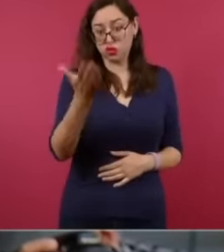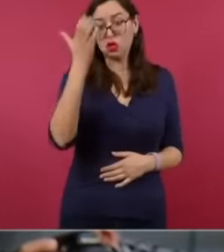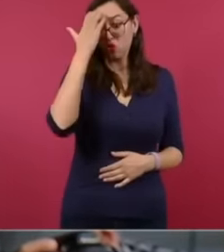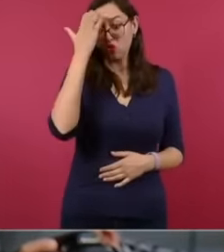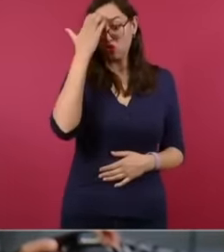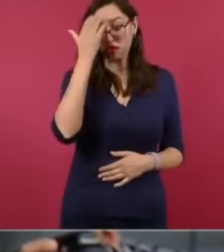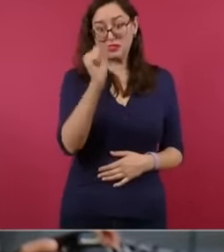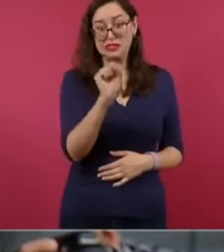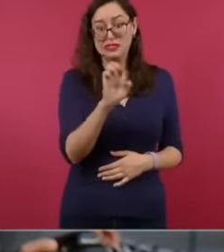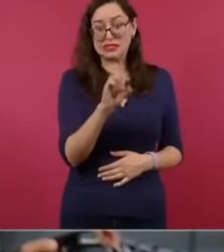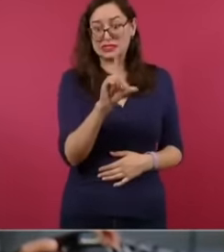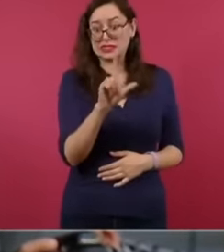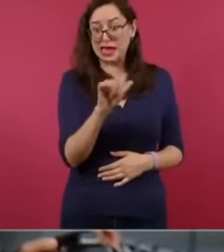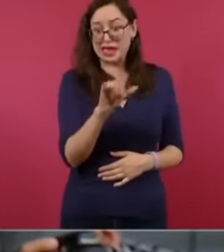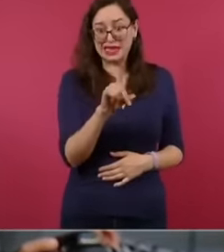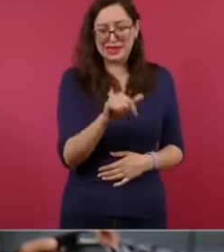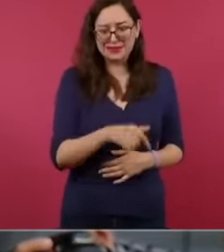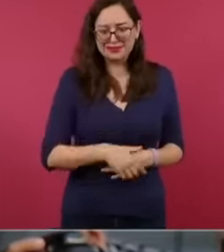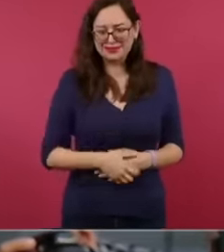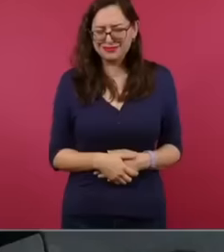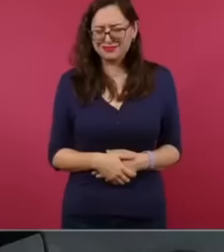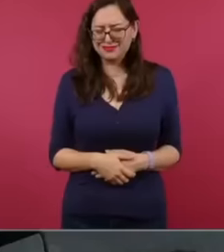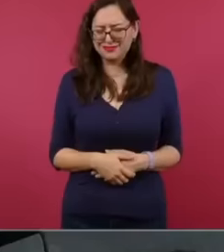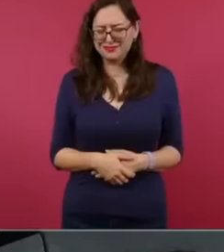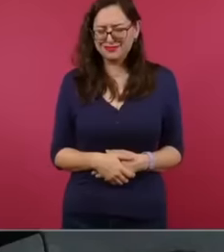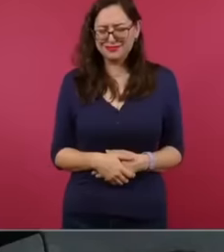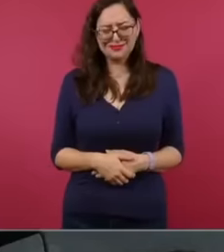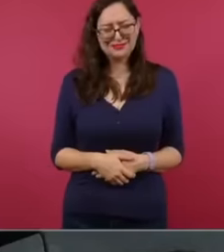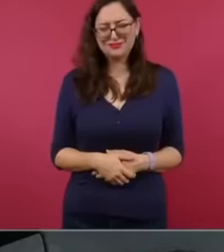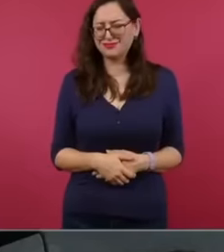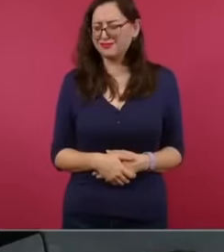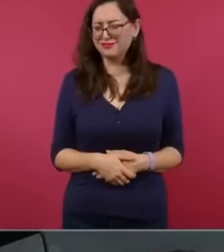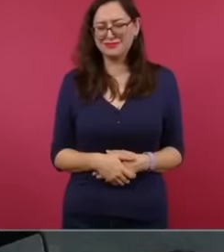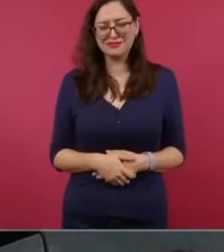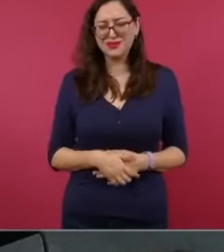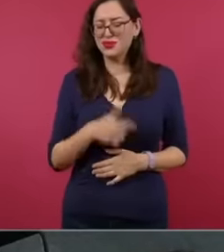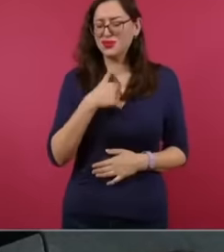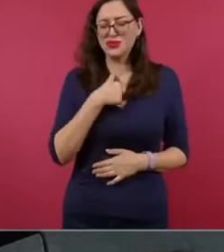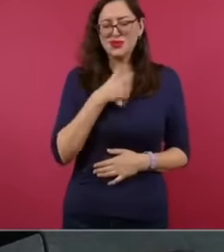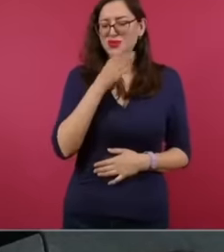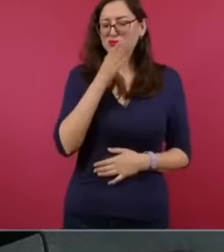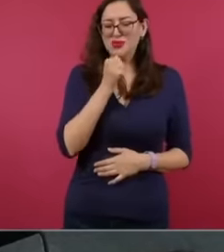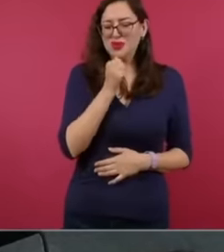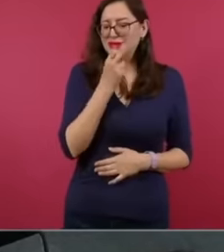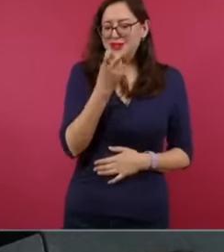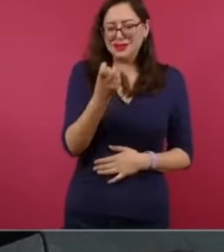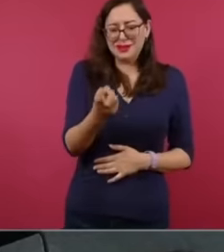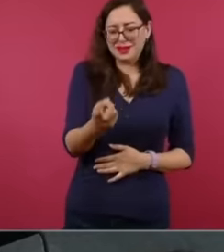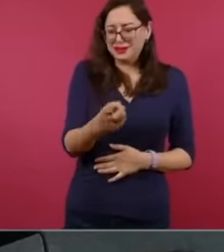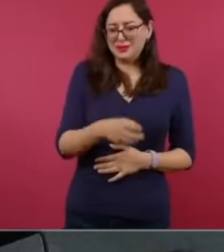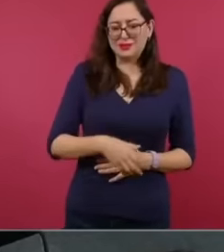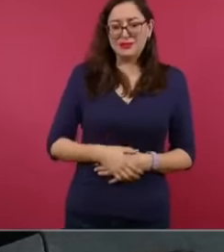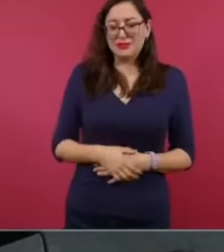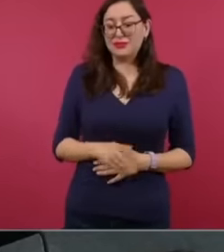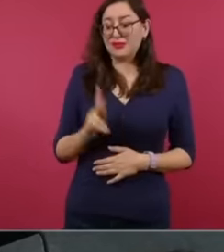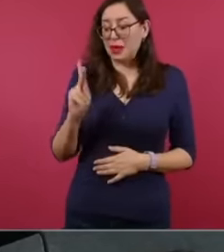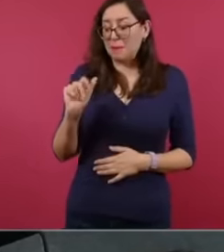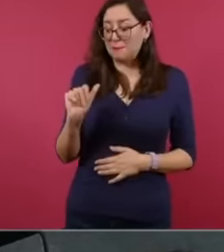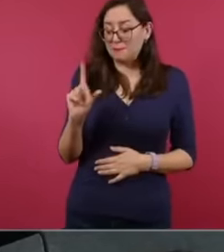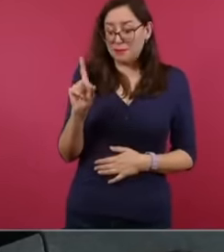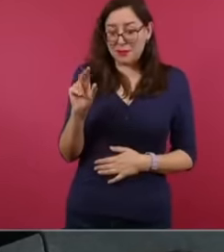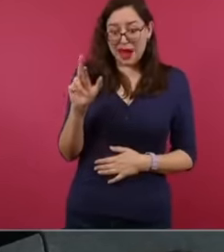a Célida. Yo no puedo hablar de eso. Pero eso lo dice ella. Yo nada más te platico de que ¿y yo sabe no conozco que también dice ella? Al señor